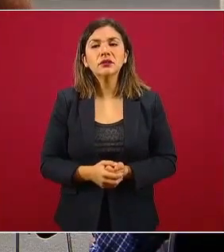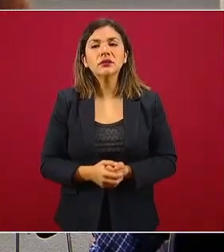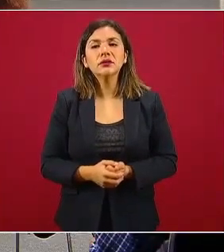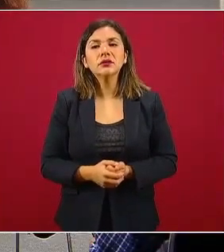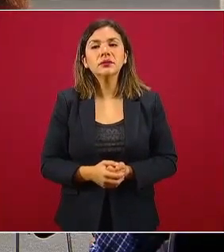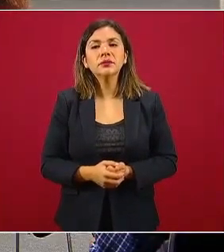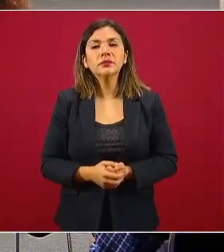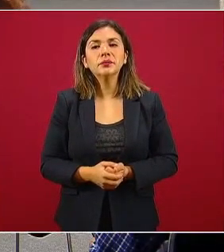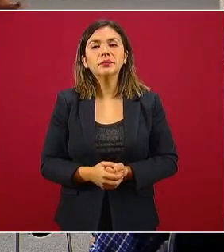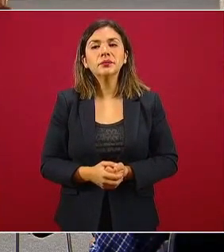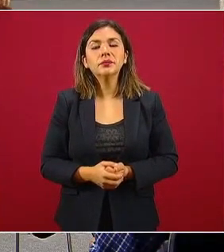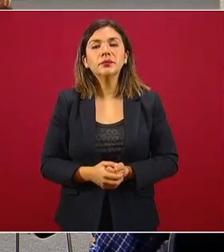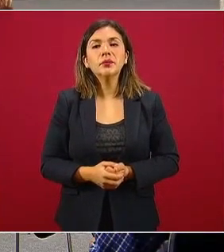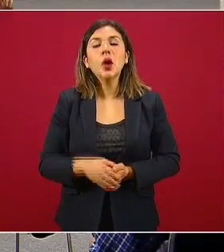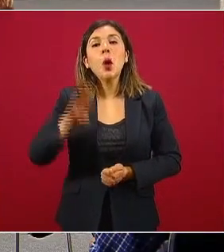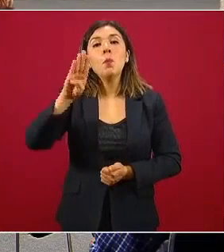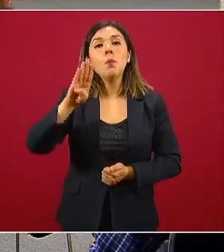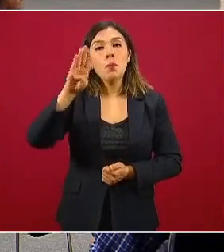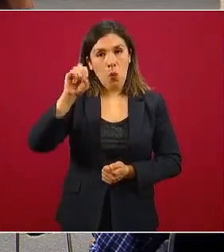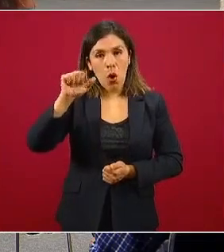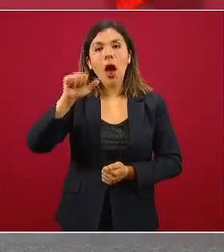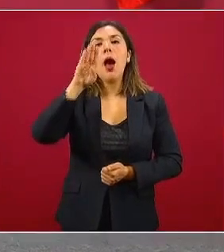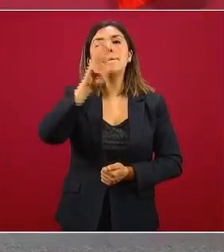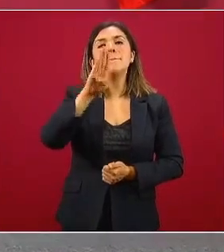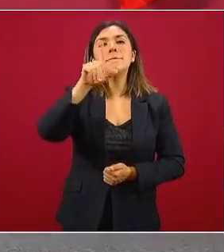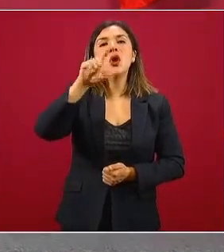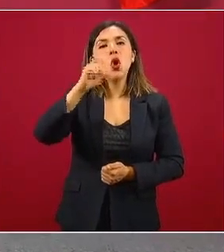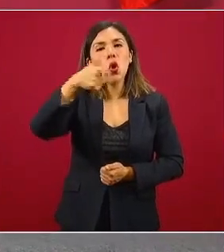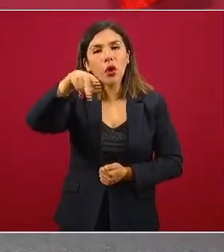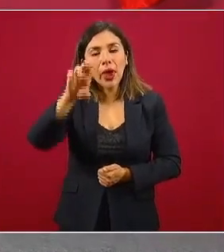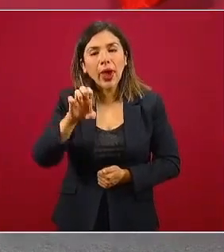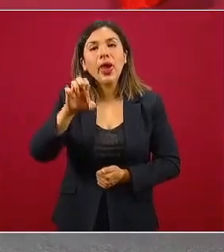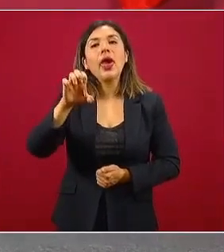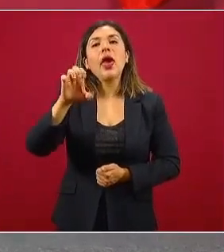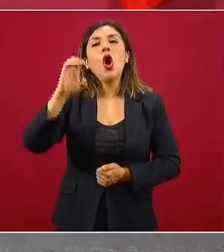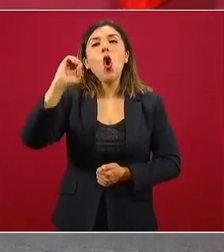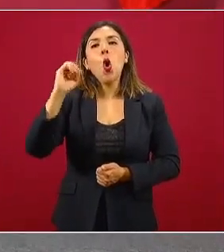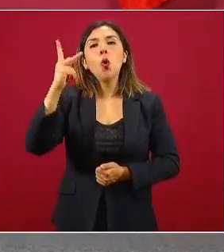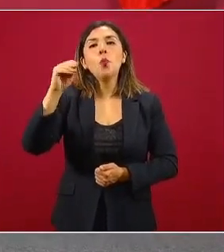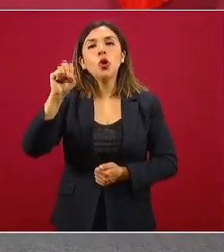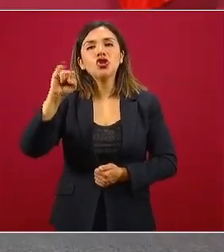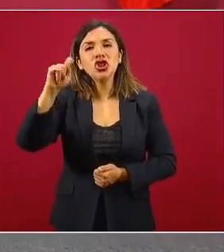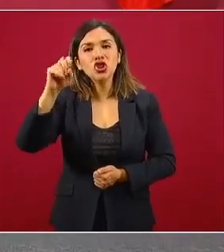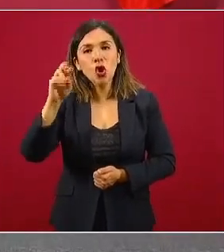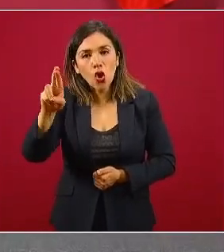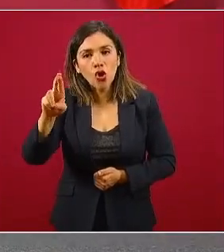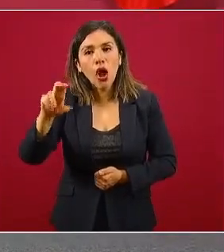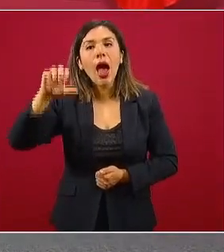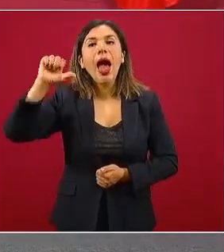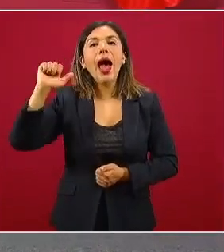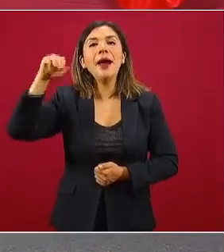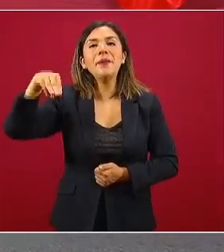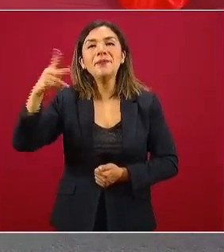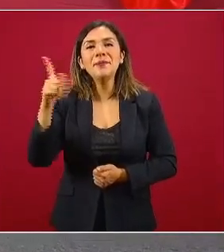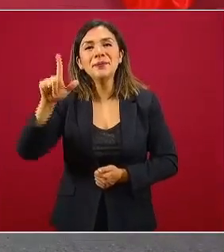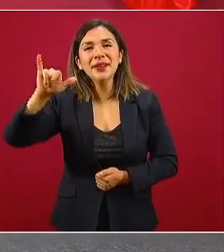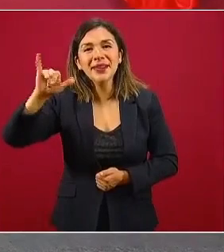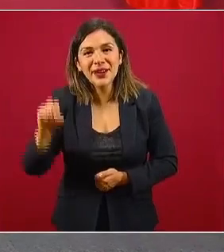Amplio. Bloque opositor amplio. ¿AMLO? No,